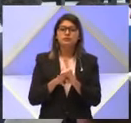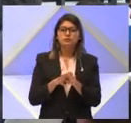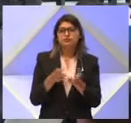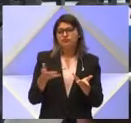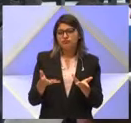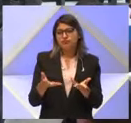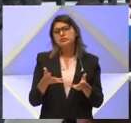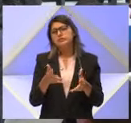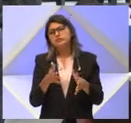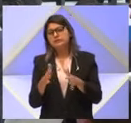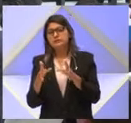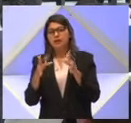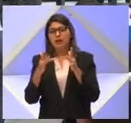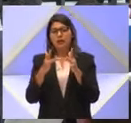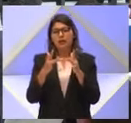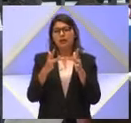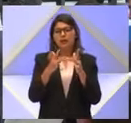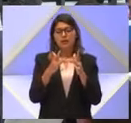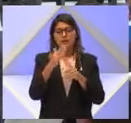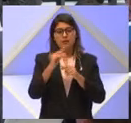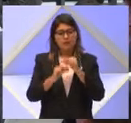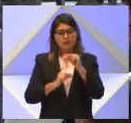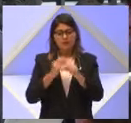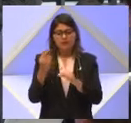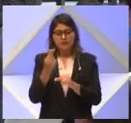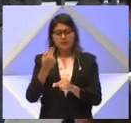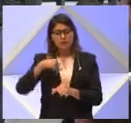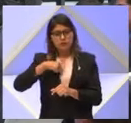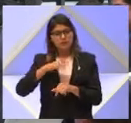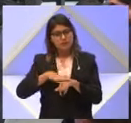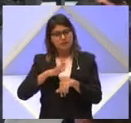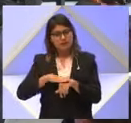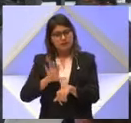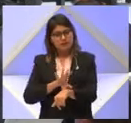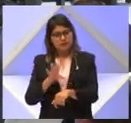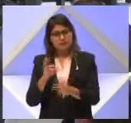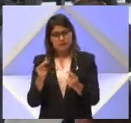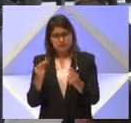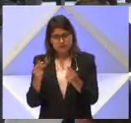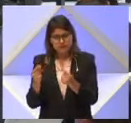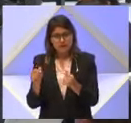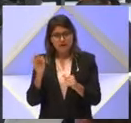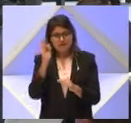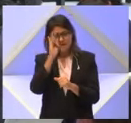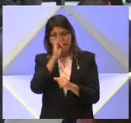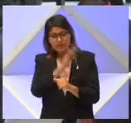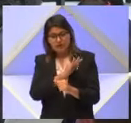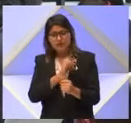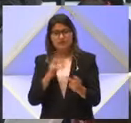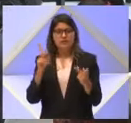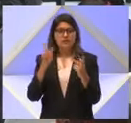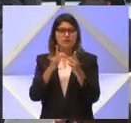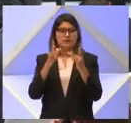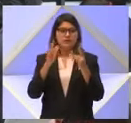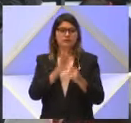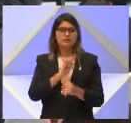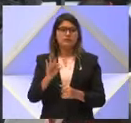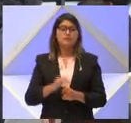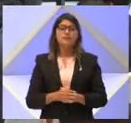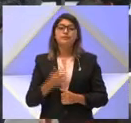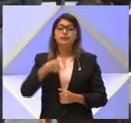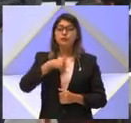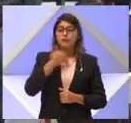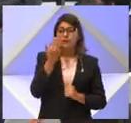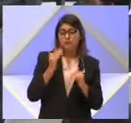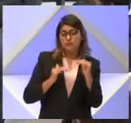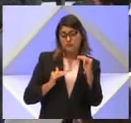dependemos más de estos servicios de tal manera que cuando pensemos en reducir la brecha tenemos